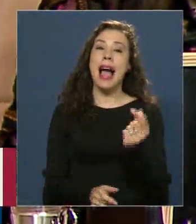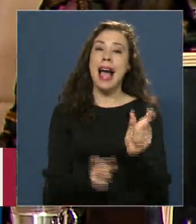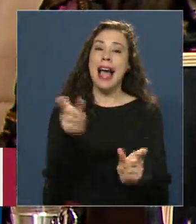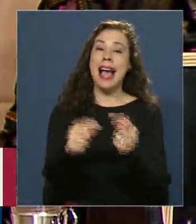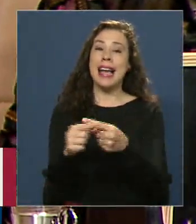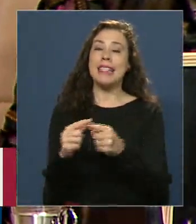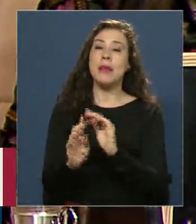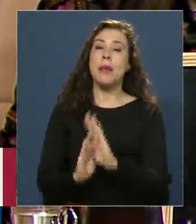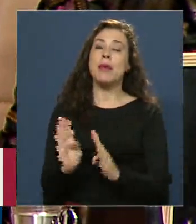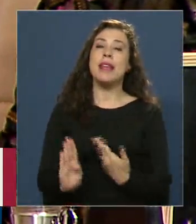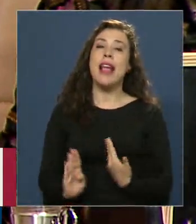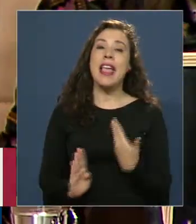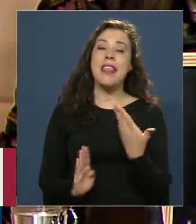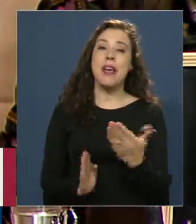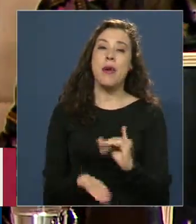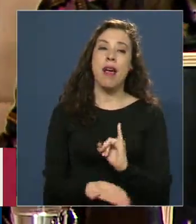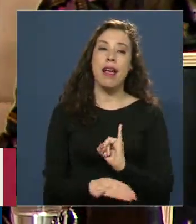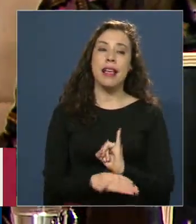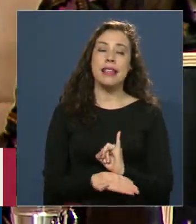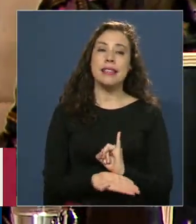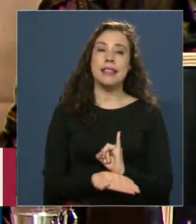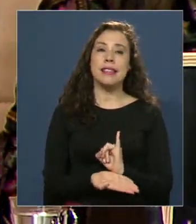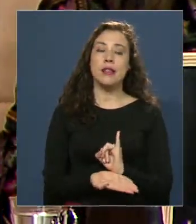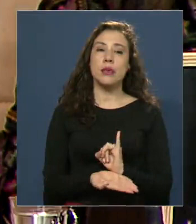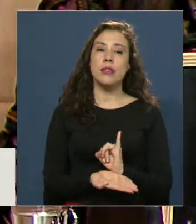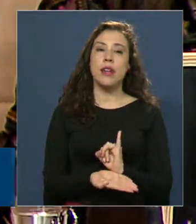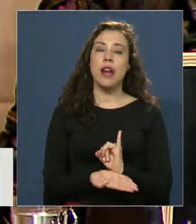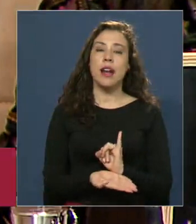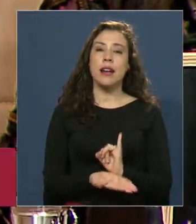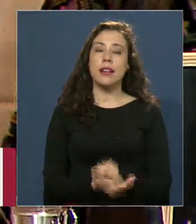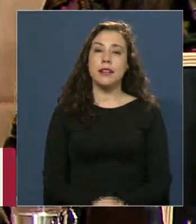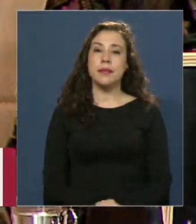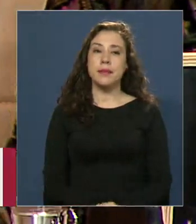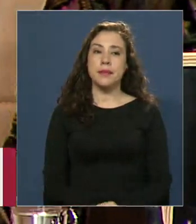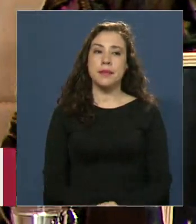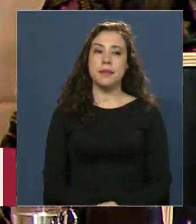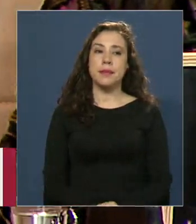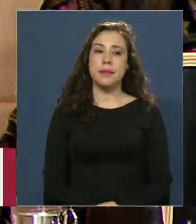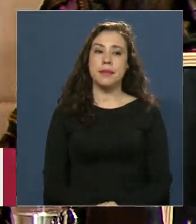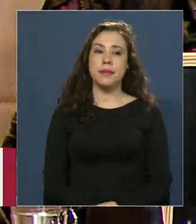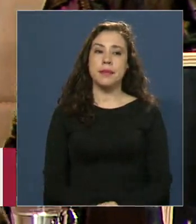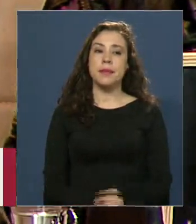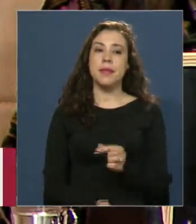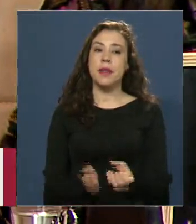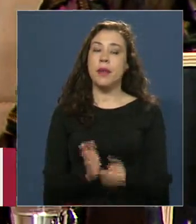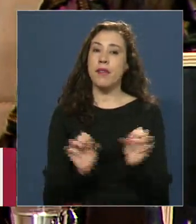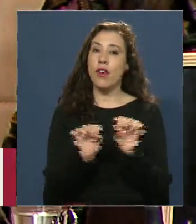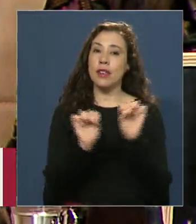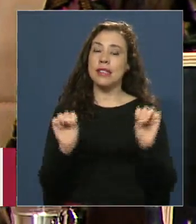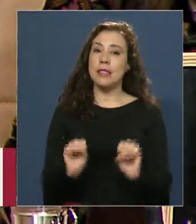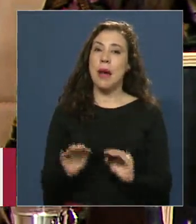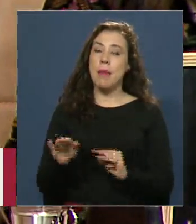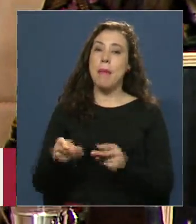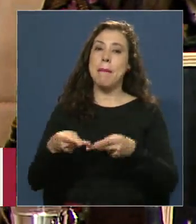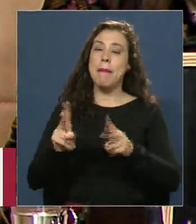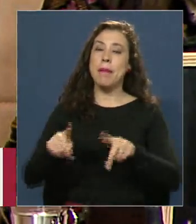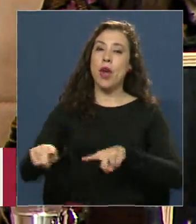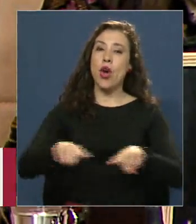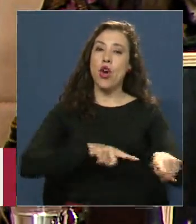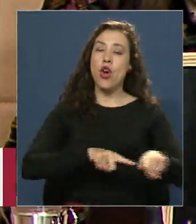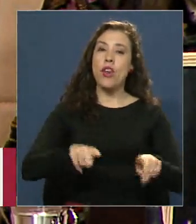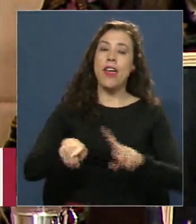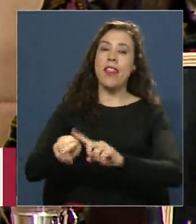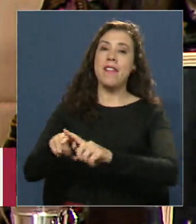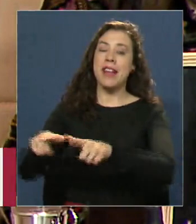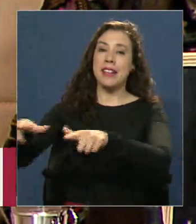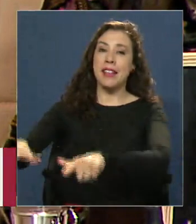y dotarlo de una institucionalidad mediante la cual Este nuevo sistema de apoyo permite la coordinación